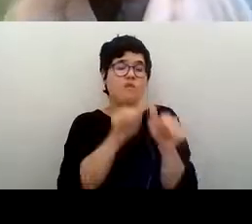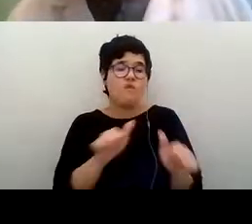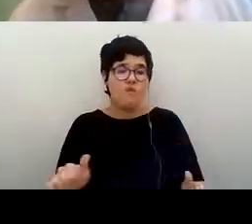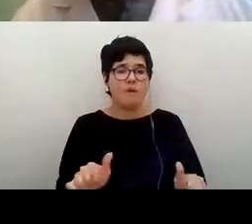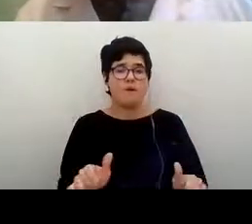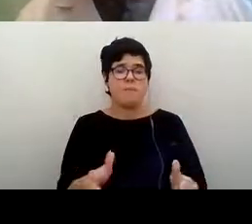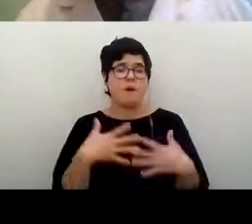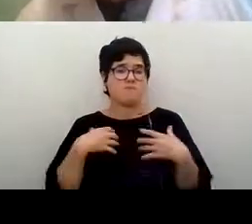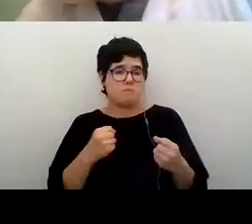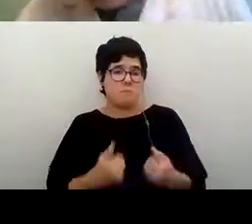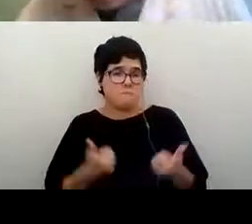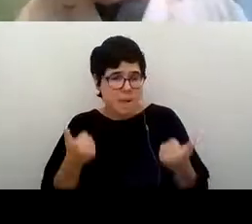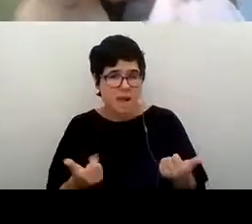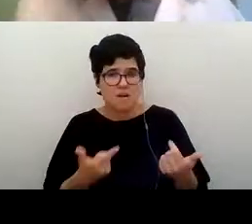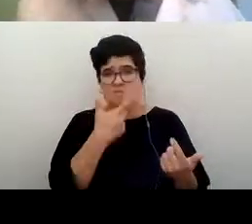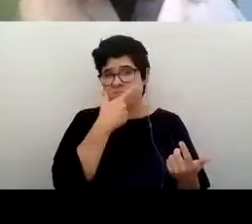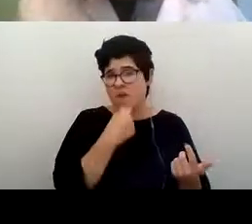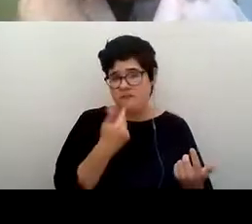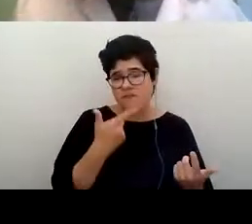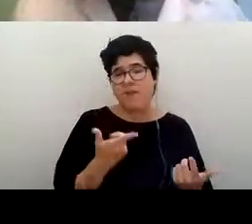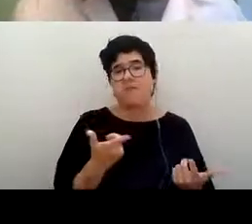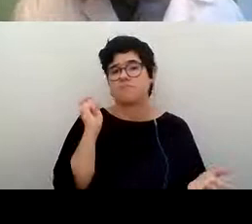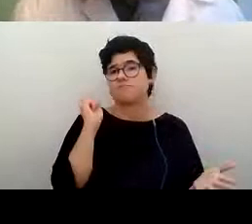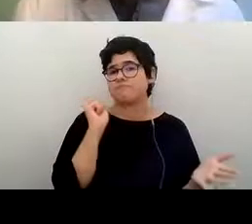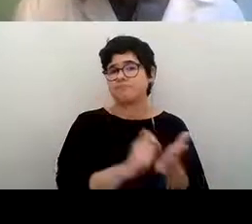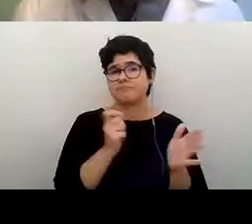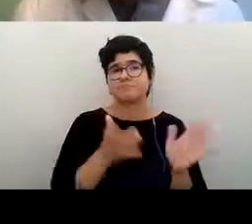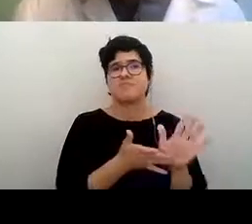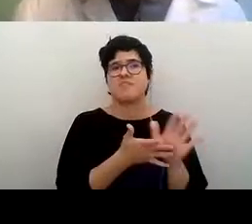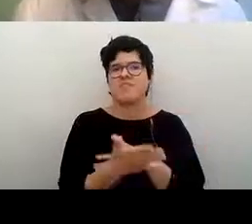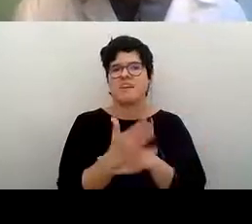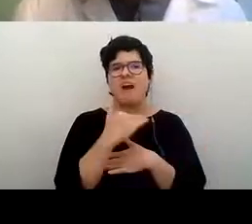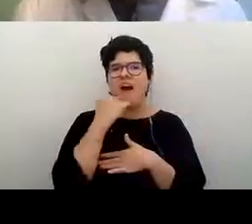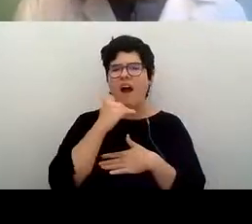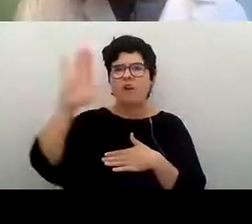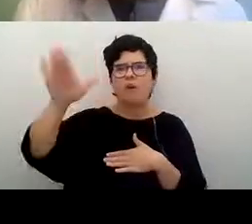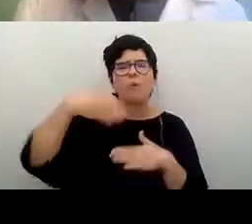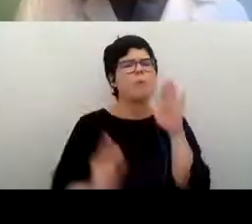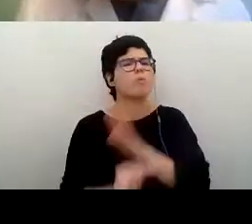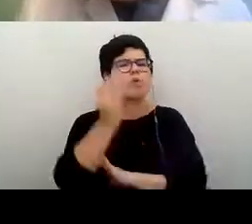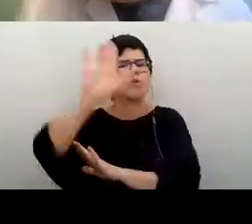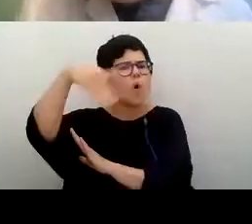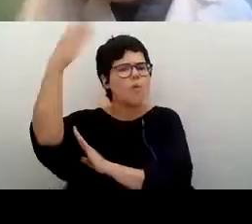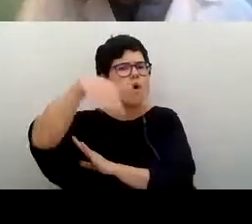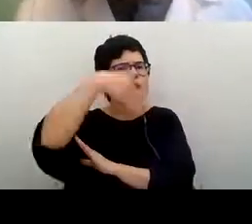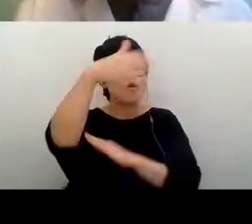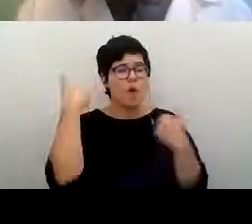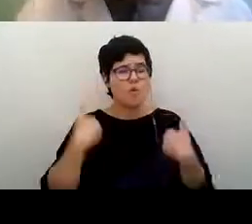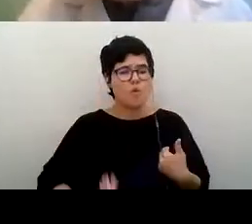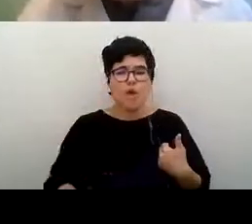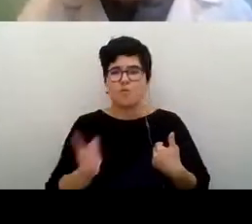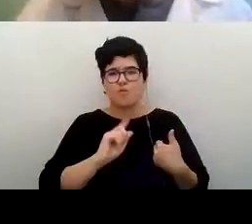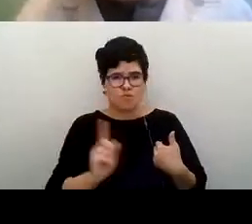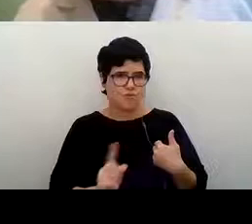saludable, introduciendo la menor cantidad de productos externos al cuerpo, pues sería la manera más rápida de